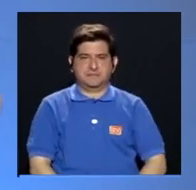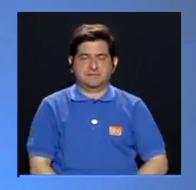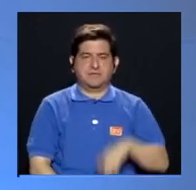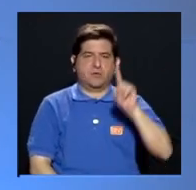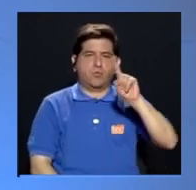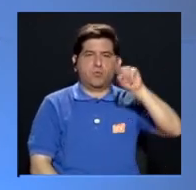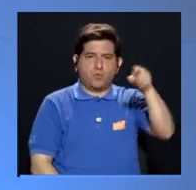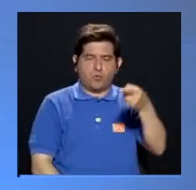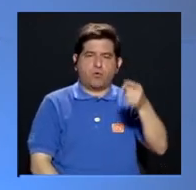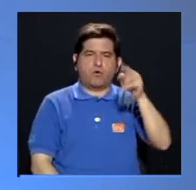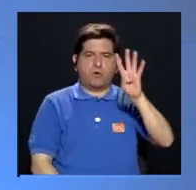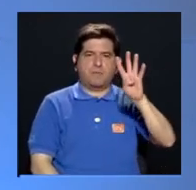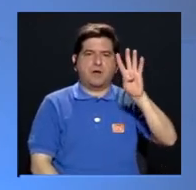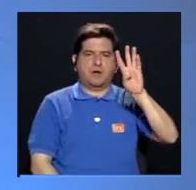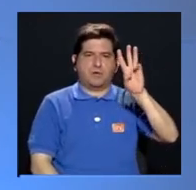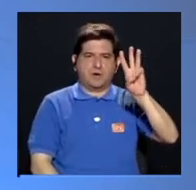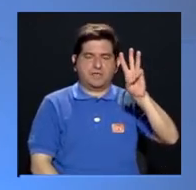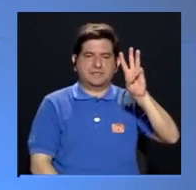el